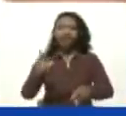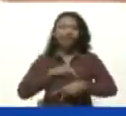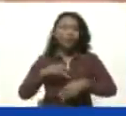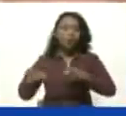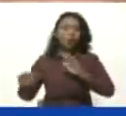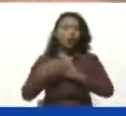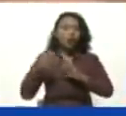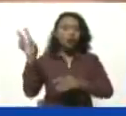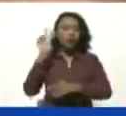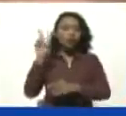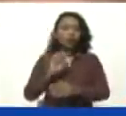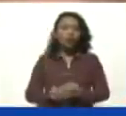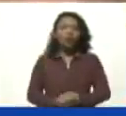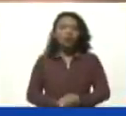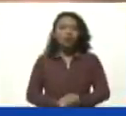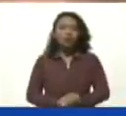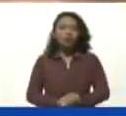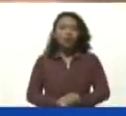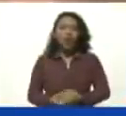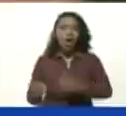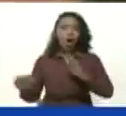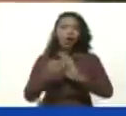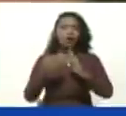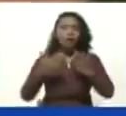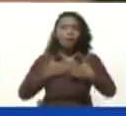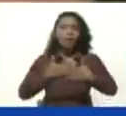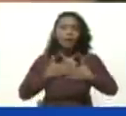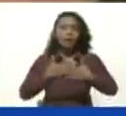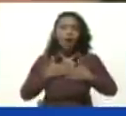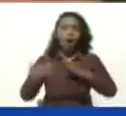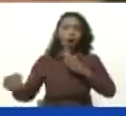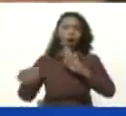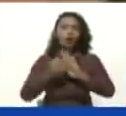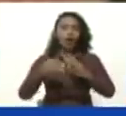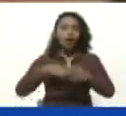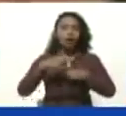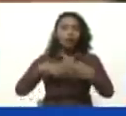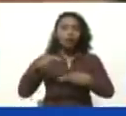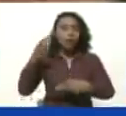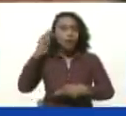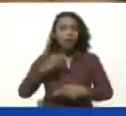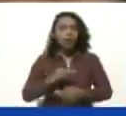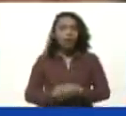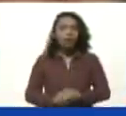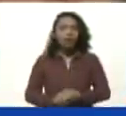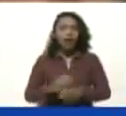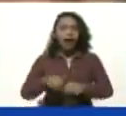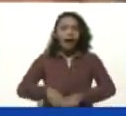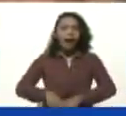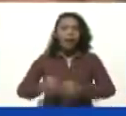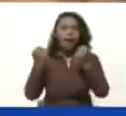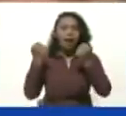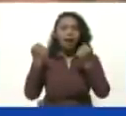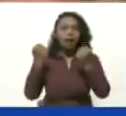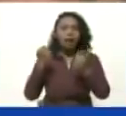Venezuela, contra mí, contra la revolución bolivariana. Quebrarlo